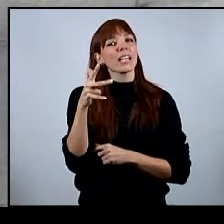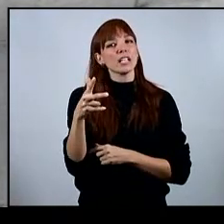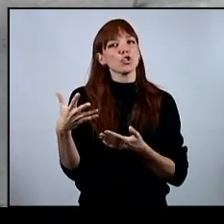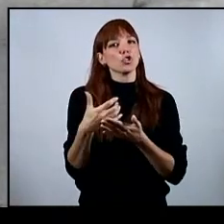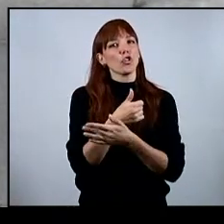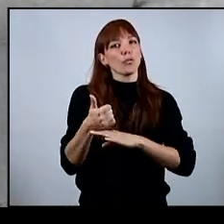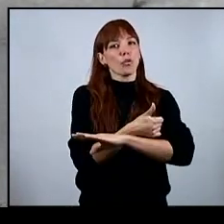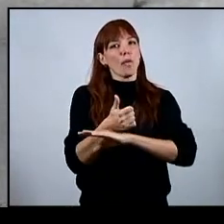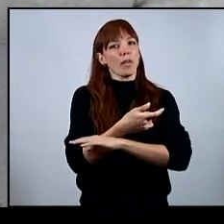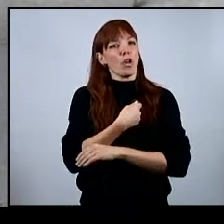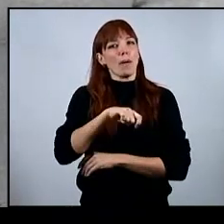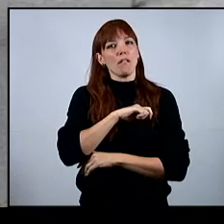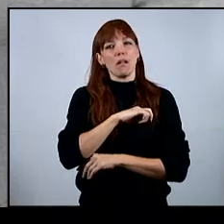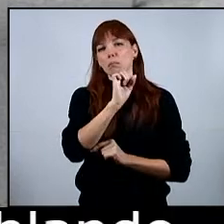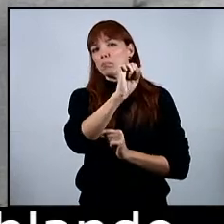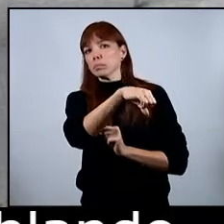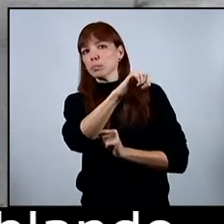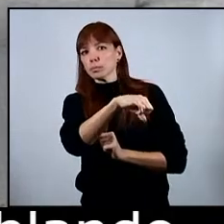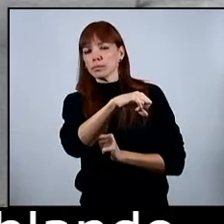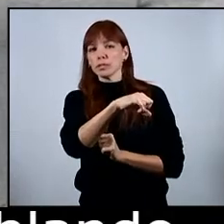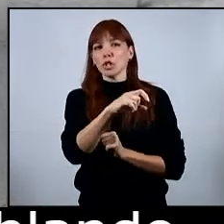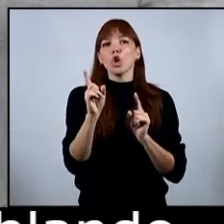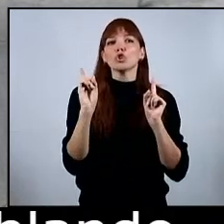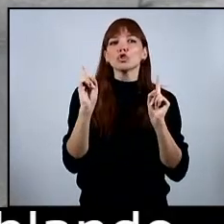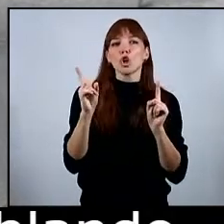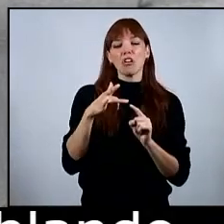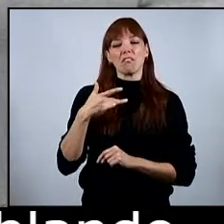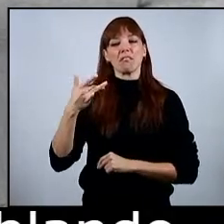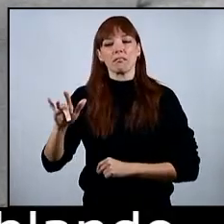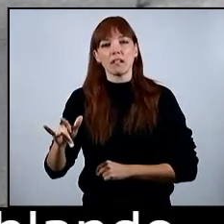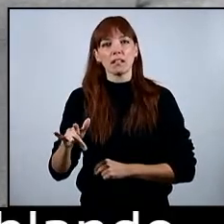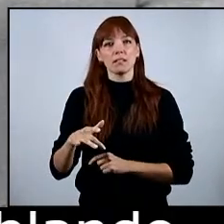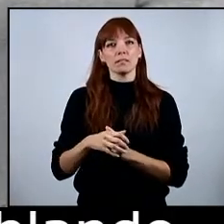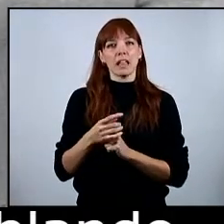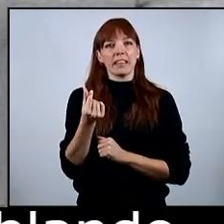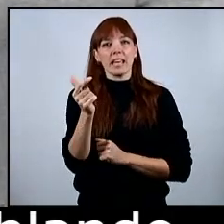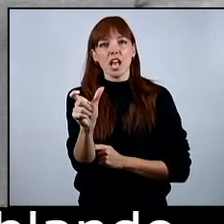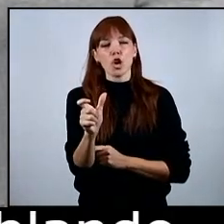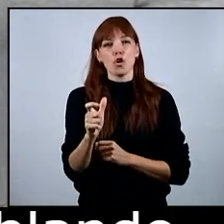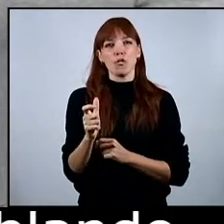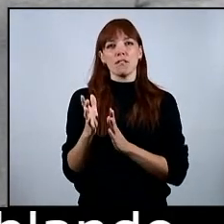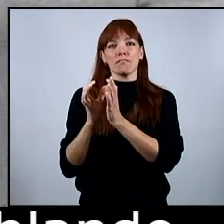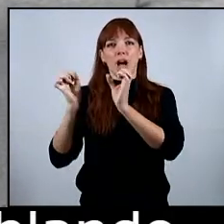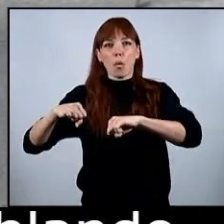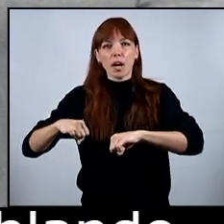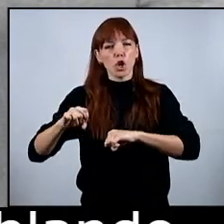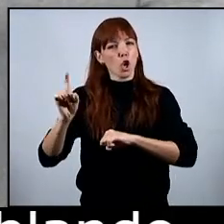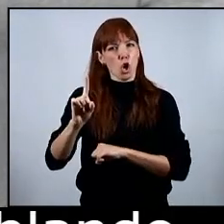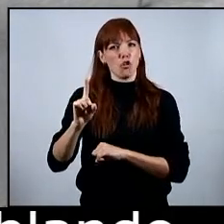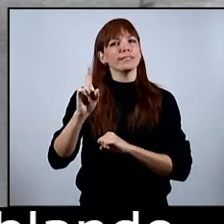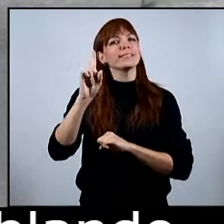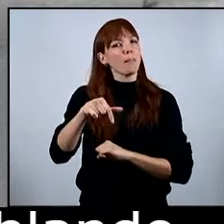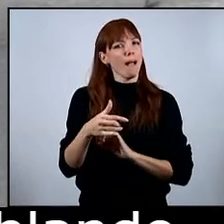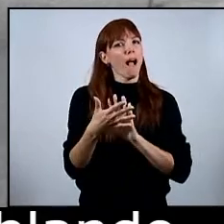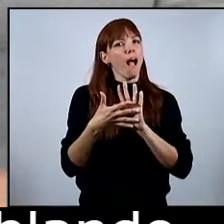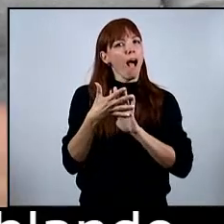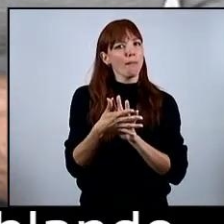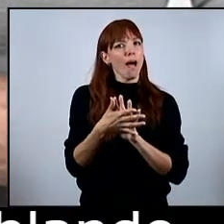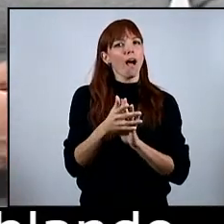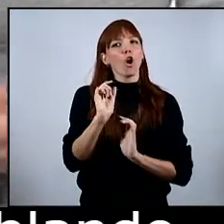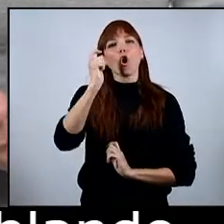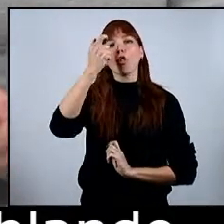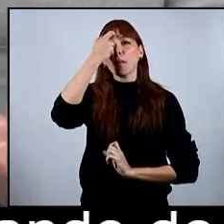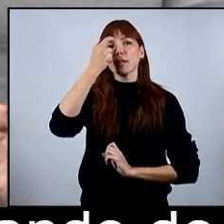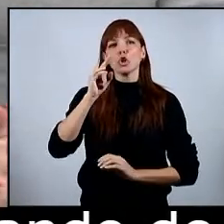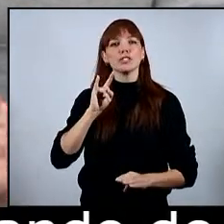hablando solo de acuerdos, de cesiones, de dinero. Estamos hablando de chantajes que